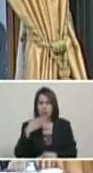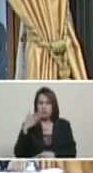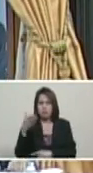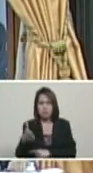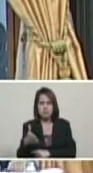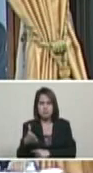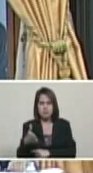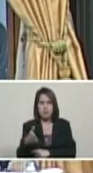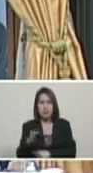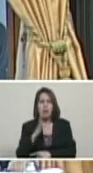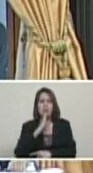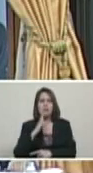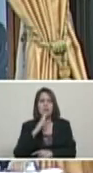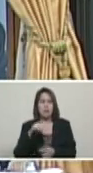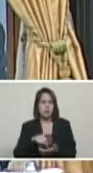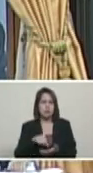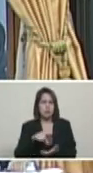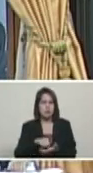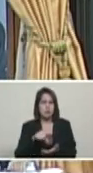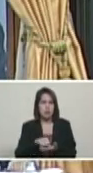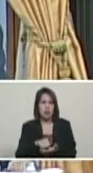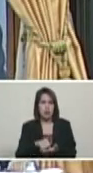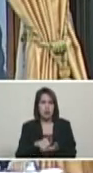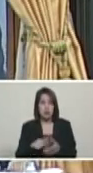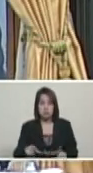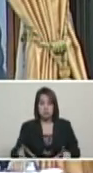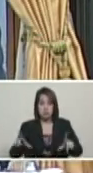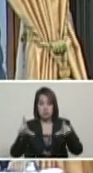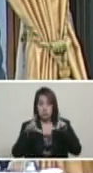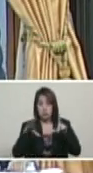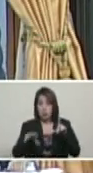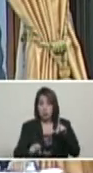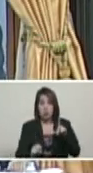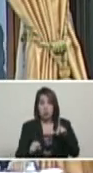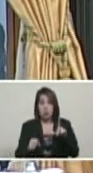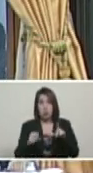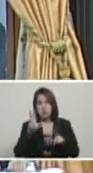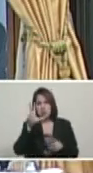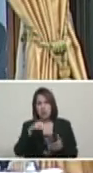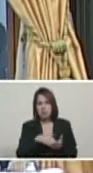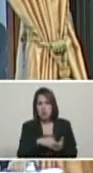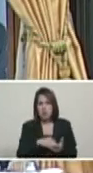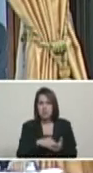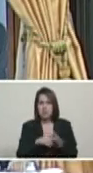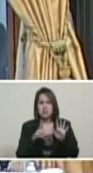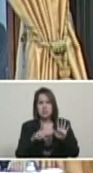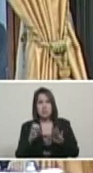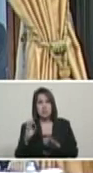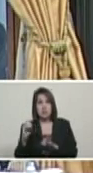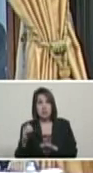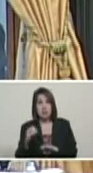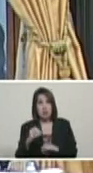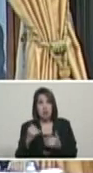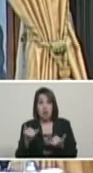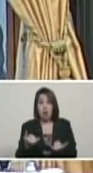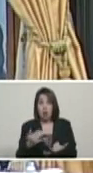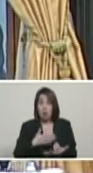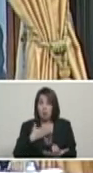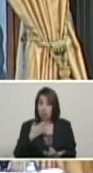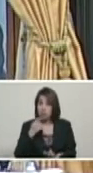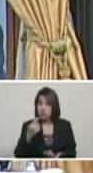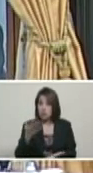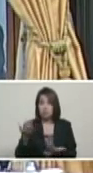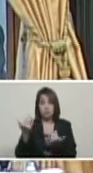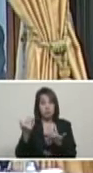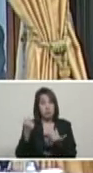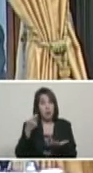la superintendencia. Y el certificado lo compró usted en 3.600 bolívares y ahora puede reclamar 9.000